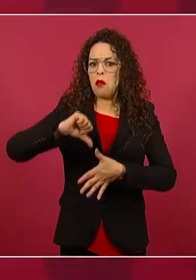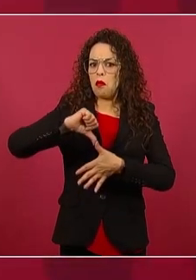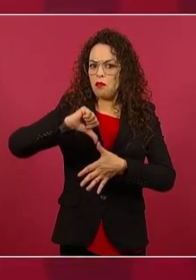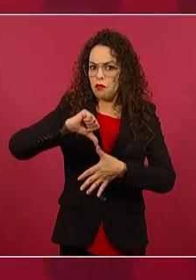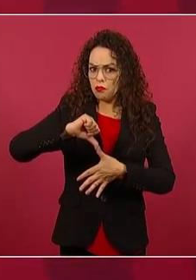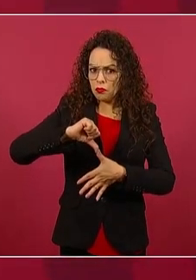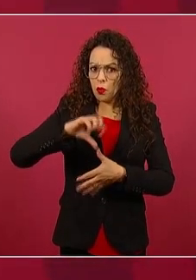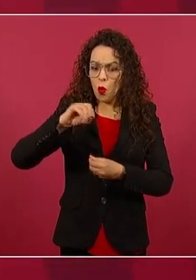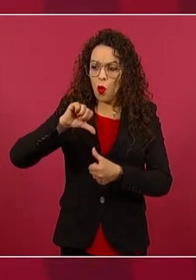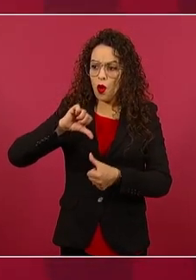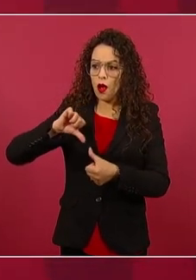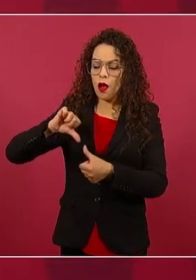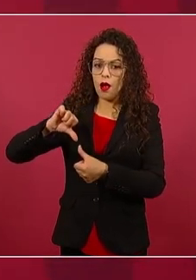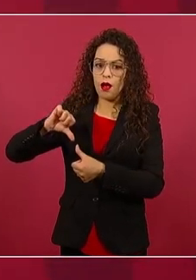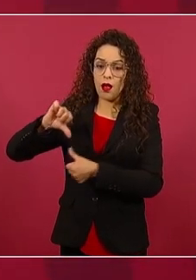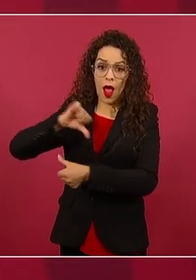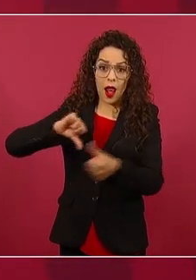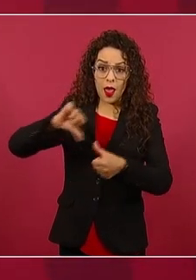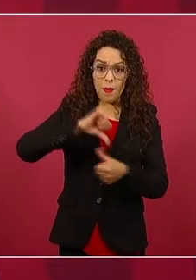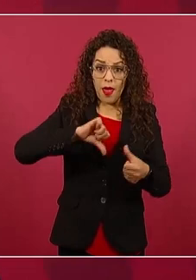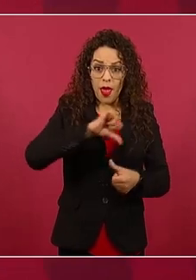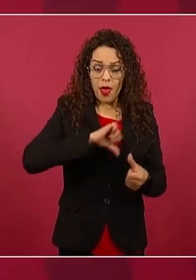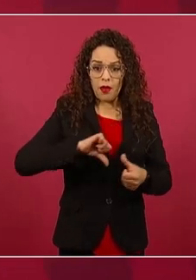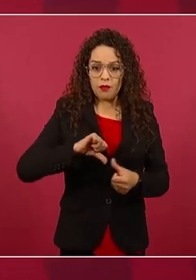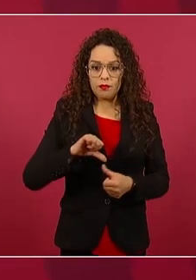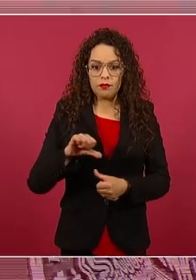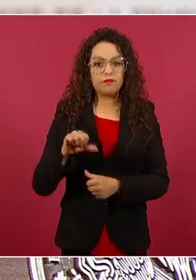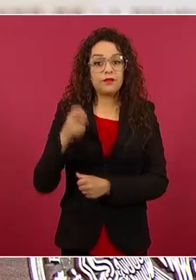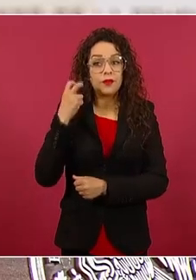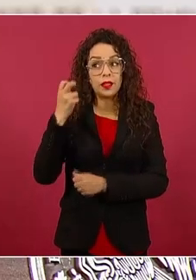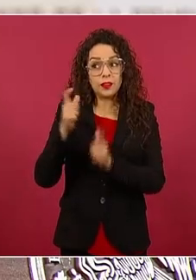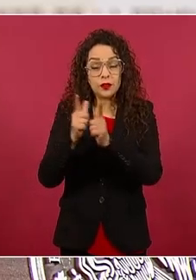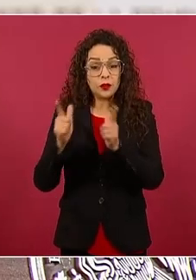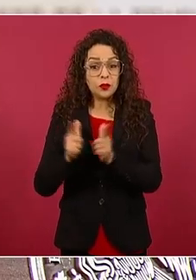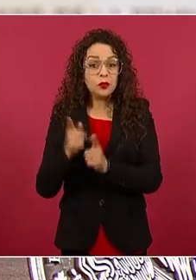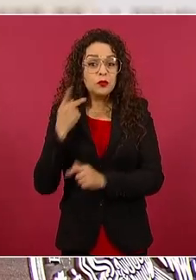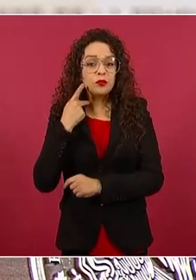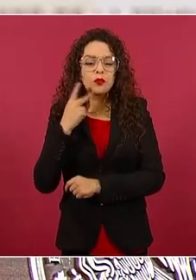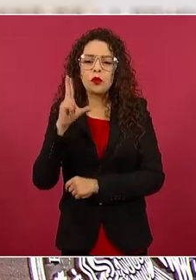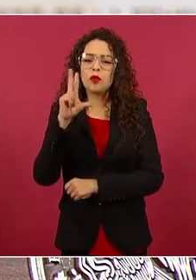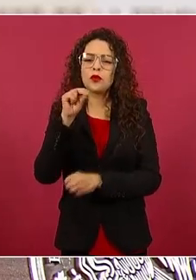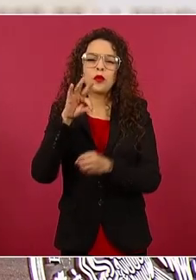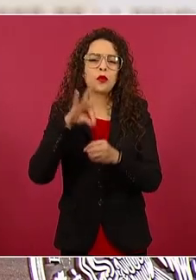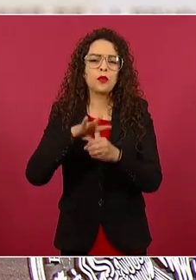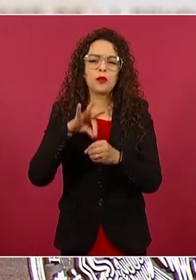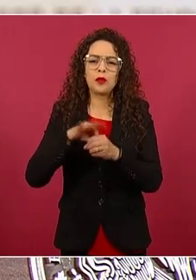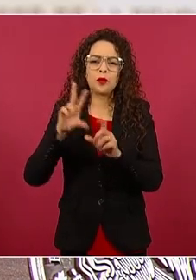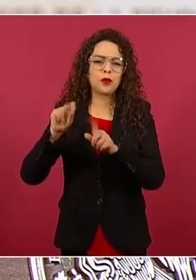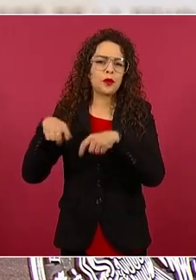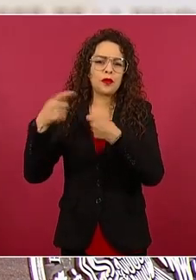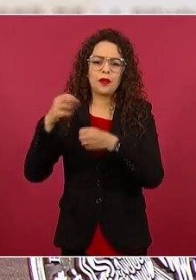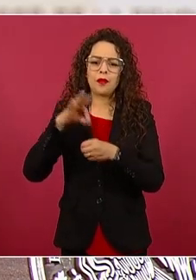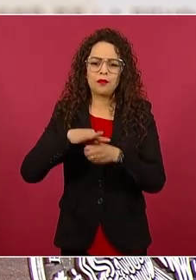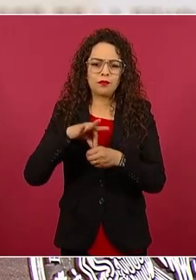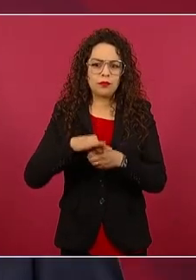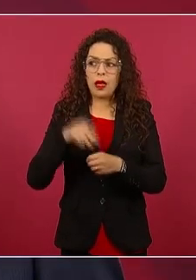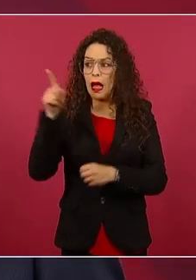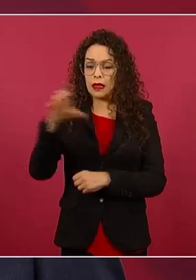no voten por esos partidos y por esos